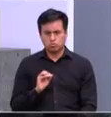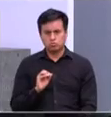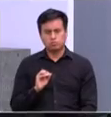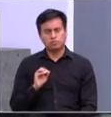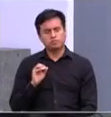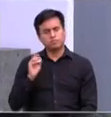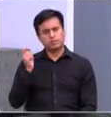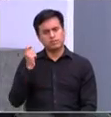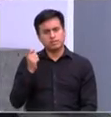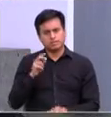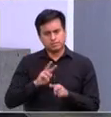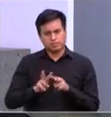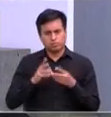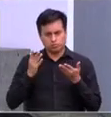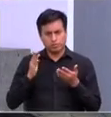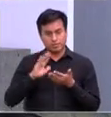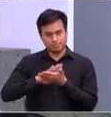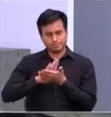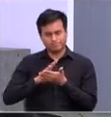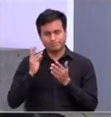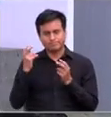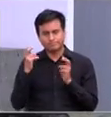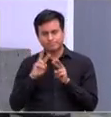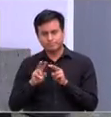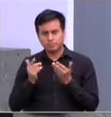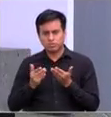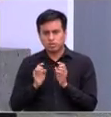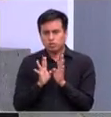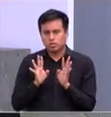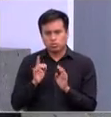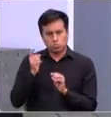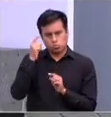fiesta se celebra hoy, no por una casualidad,